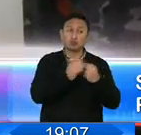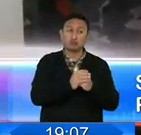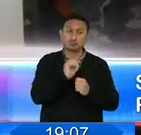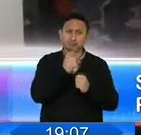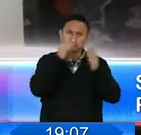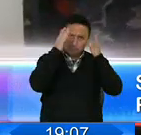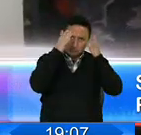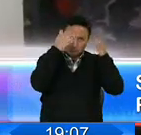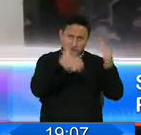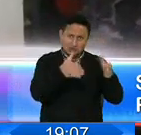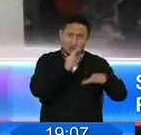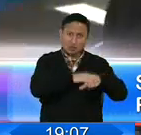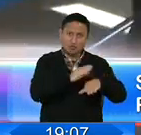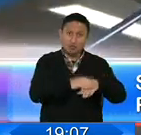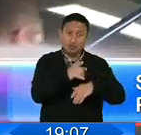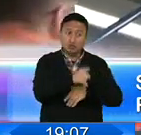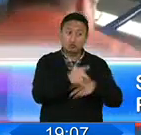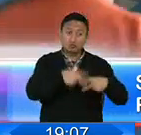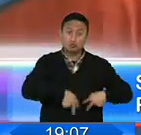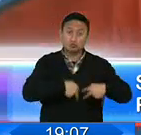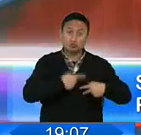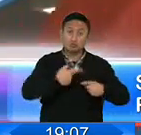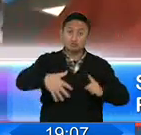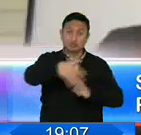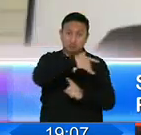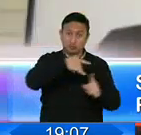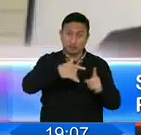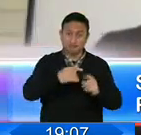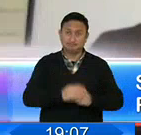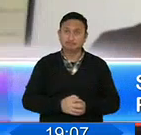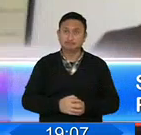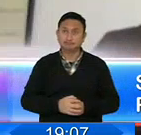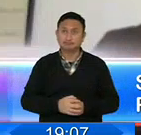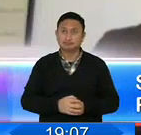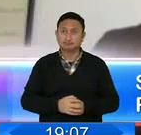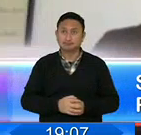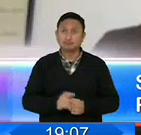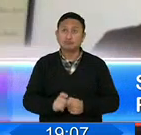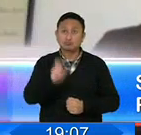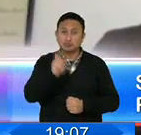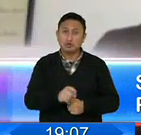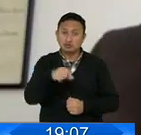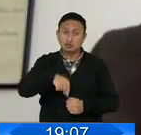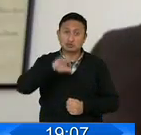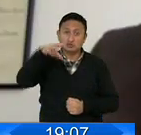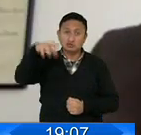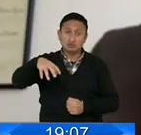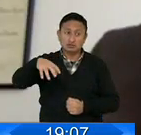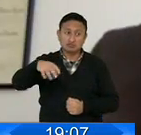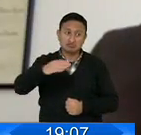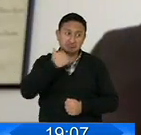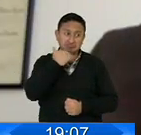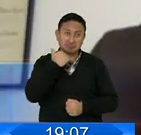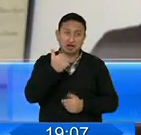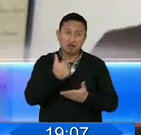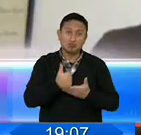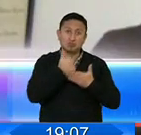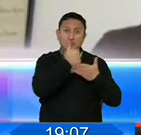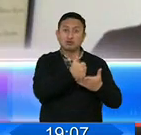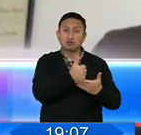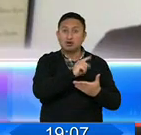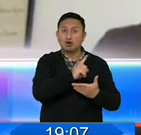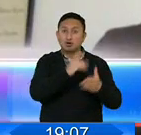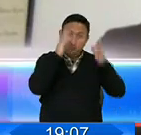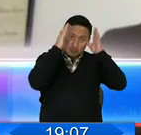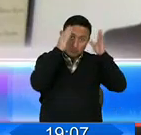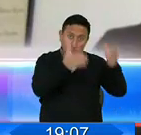prioritario debido a las condiciones de su entorno. Deben recibir por parte del Estado algún tipo de condición o trato